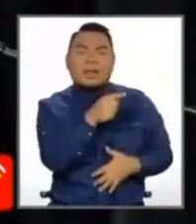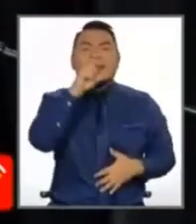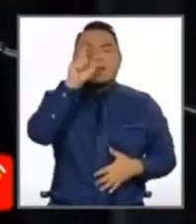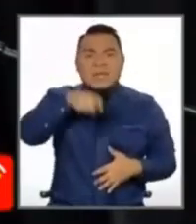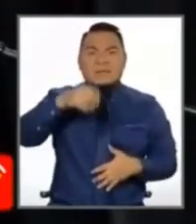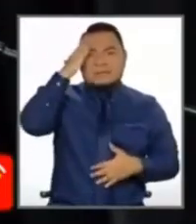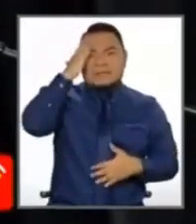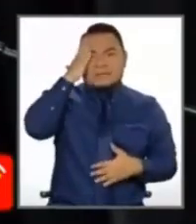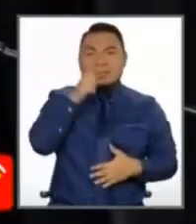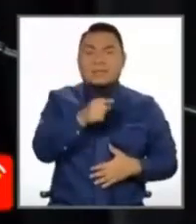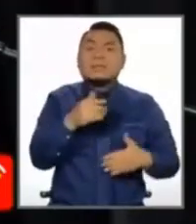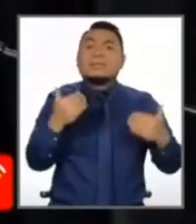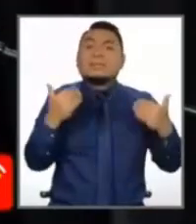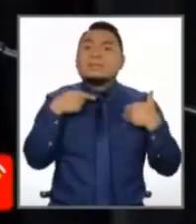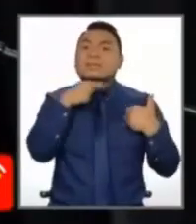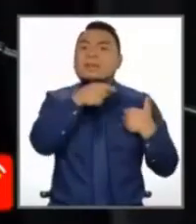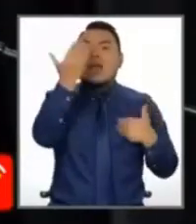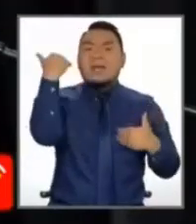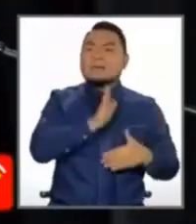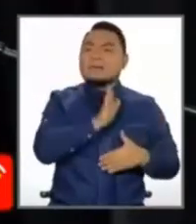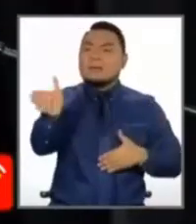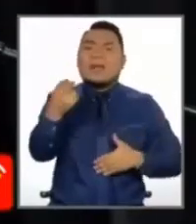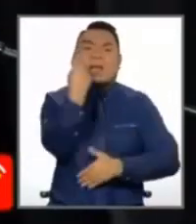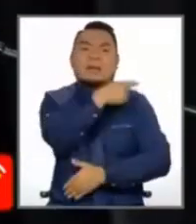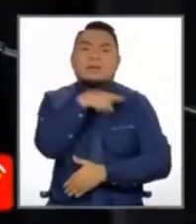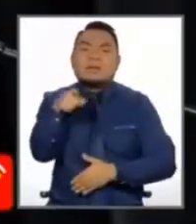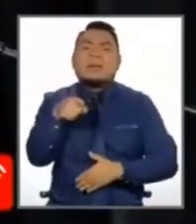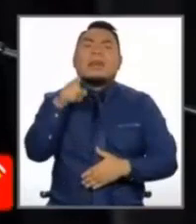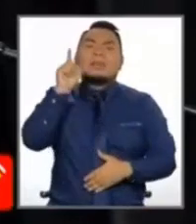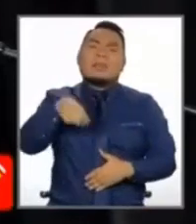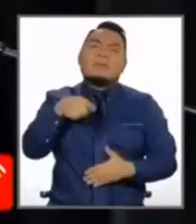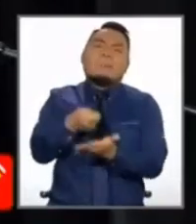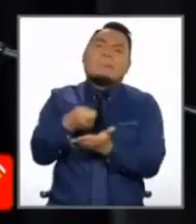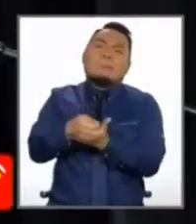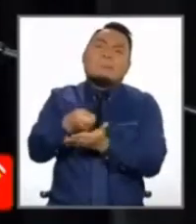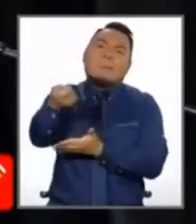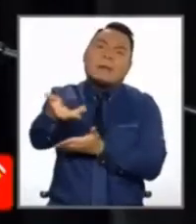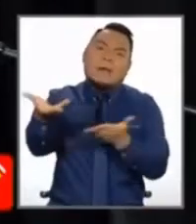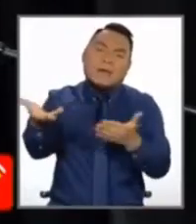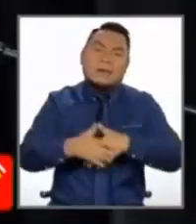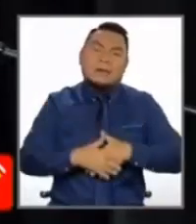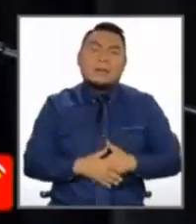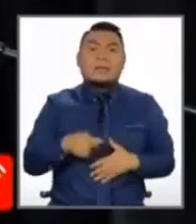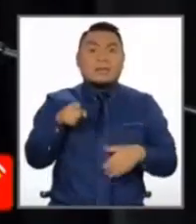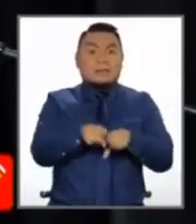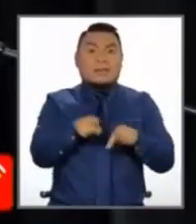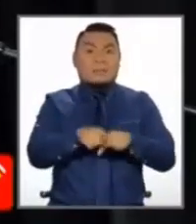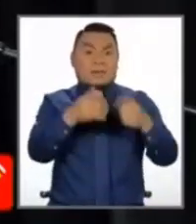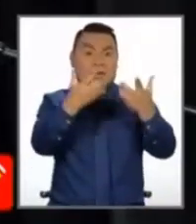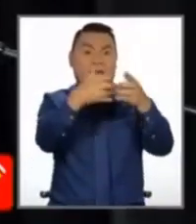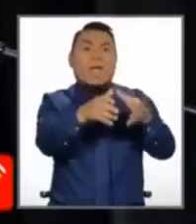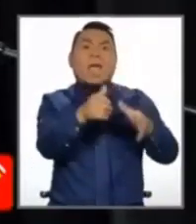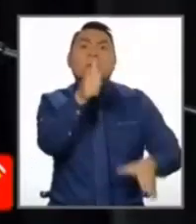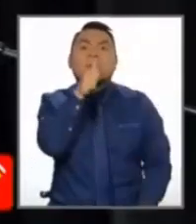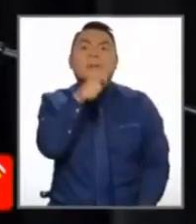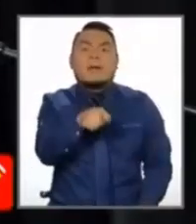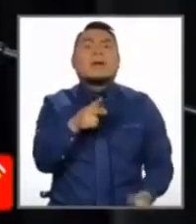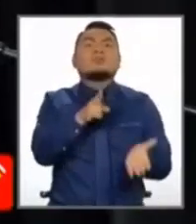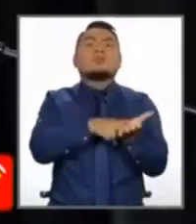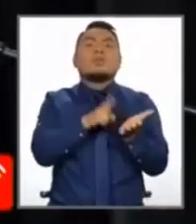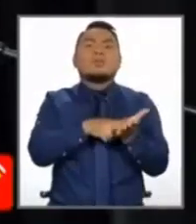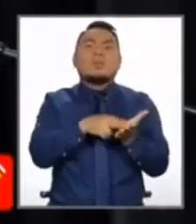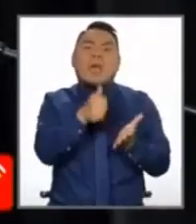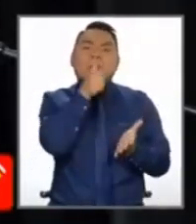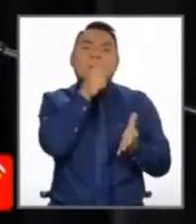saber que tenía que irse a los establecimientos de salud y pagar por la consulta. Y también se privatizó la seguridad social.